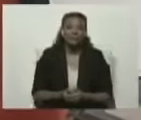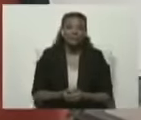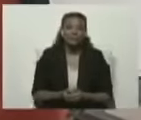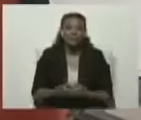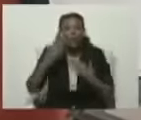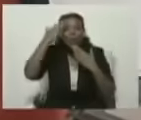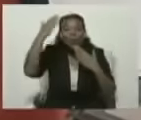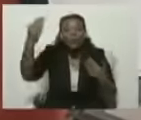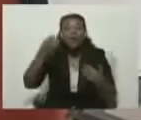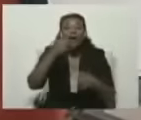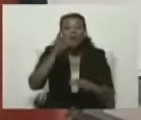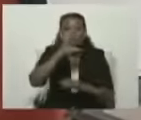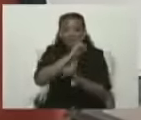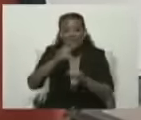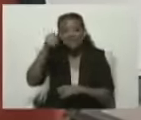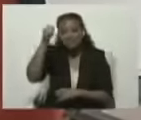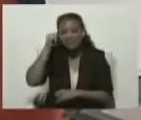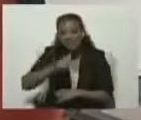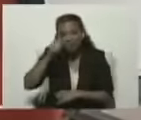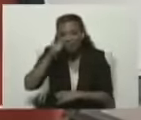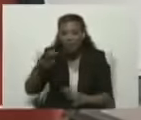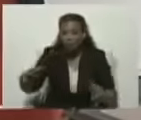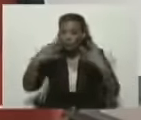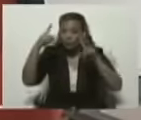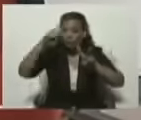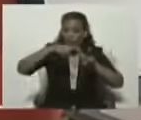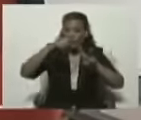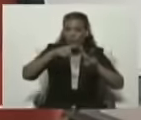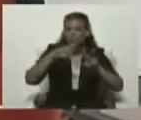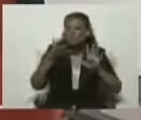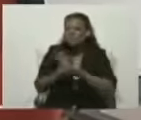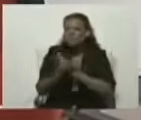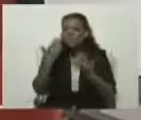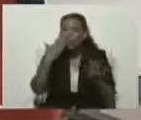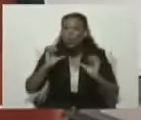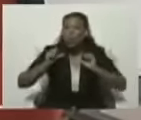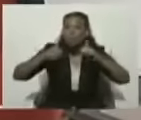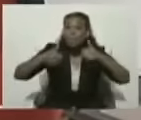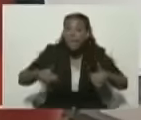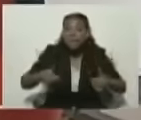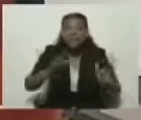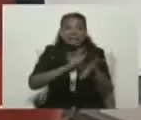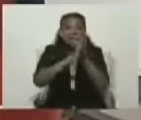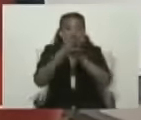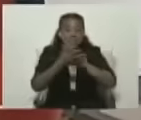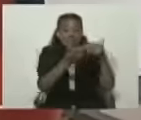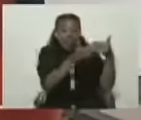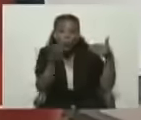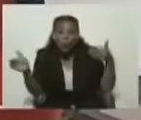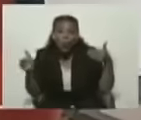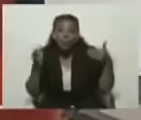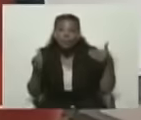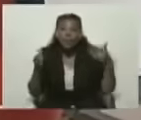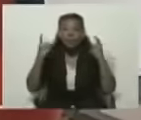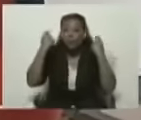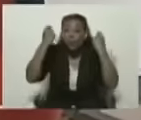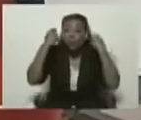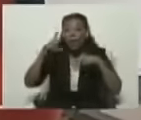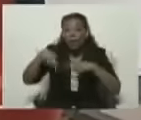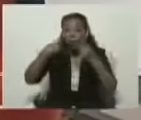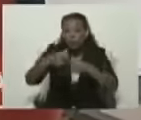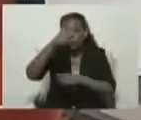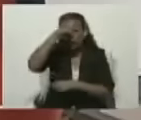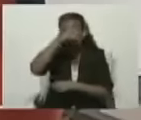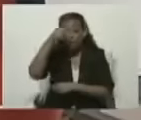Hola Carlos, feliz sábado para ti y para todas las personas que están en sintonía de Venezolana de Televisión. Cuando inicie la recta final para estos comicios presidenciales del próximo